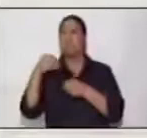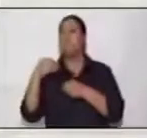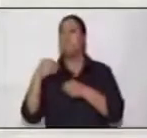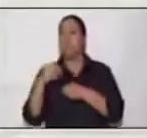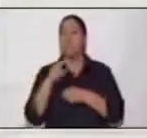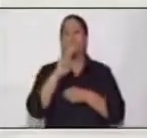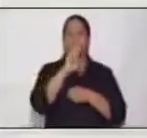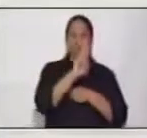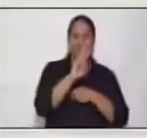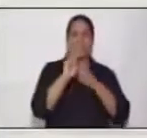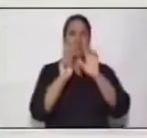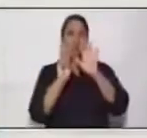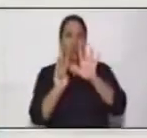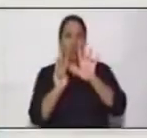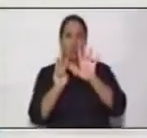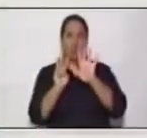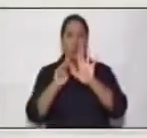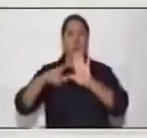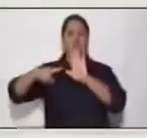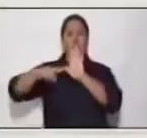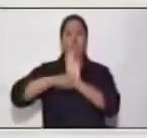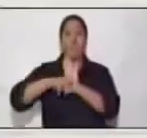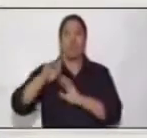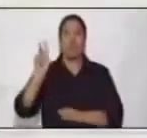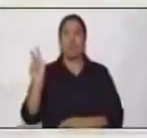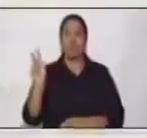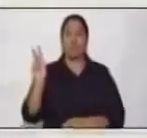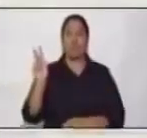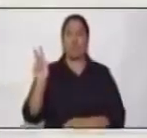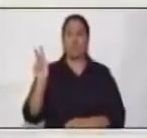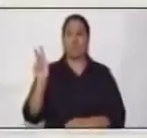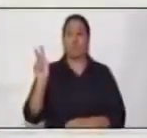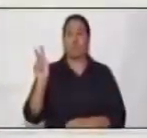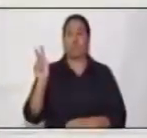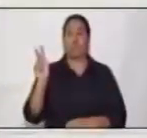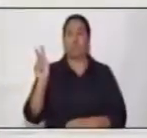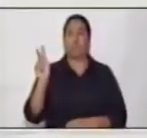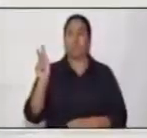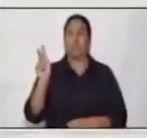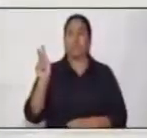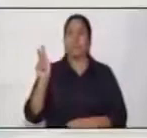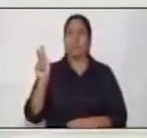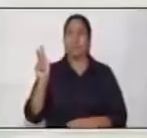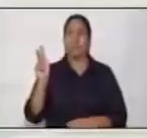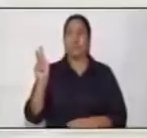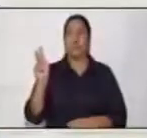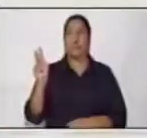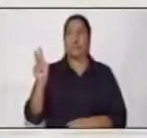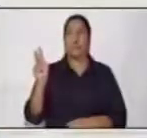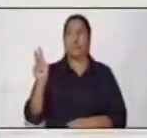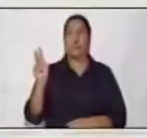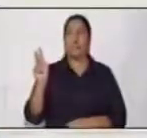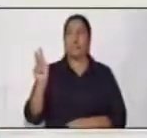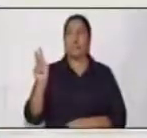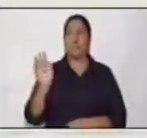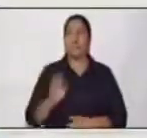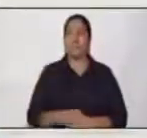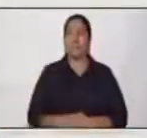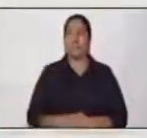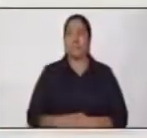menos Y. Vamos con nuestra segunda ecuación. De igual manera, vamos a volver a despejar a X. X